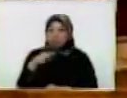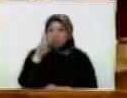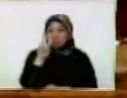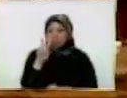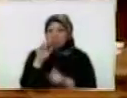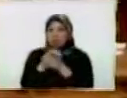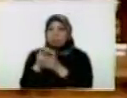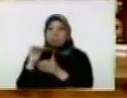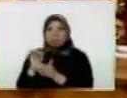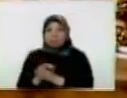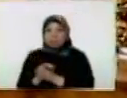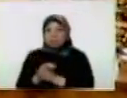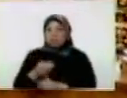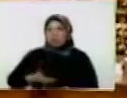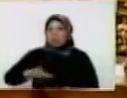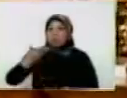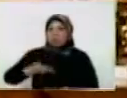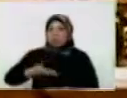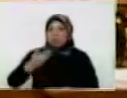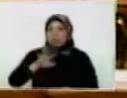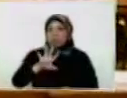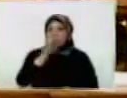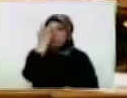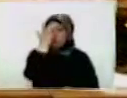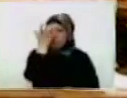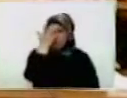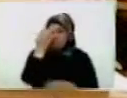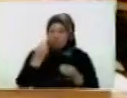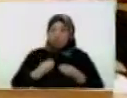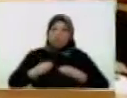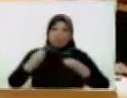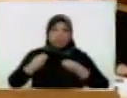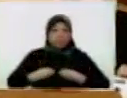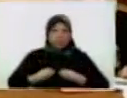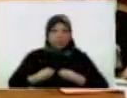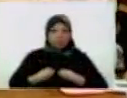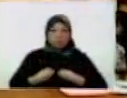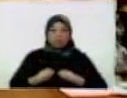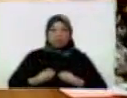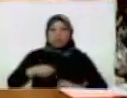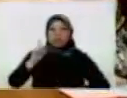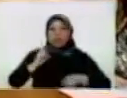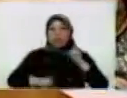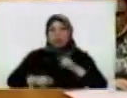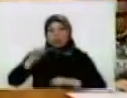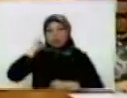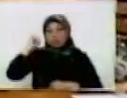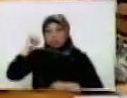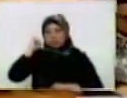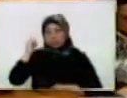compañeros que vivieron el 4F. Y mientras organizábamos algunas ideas que queríamos compartir en torno a este